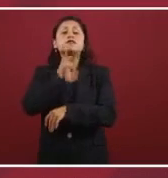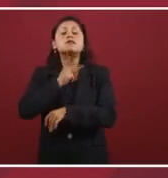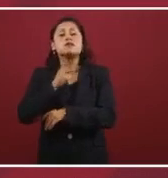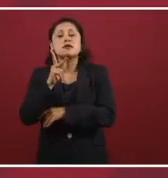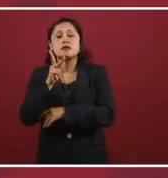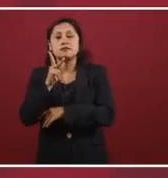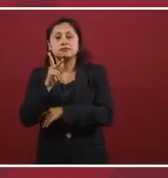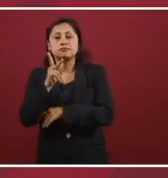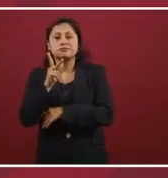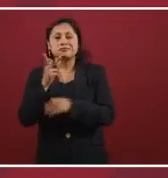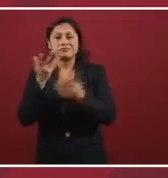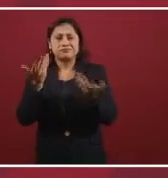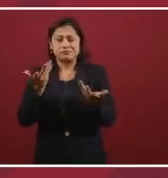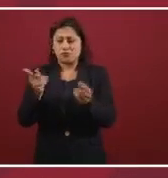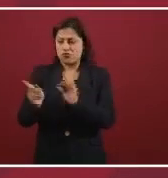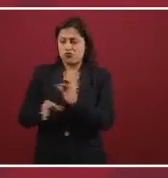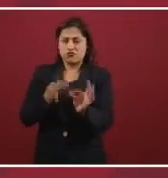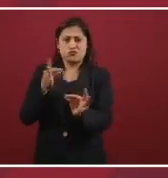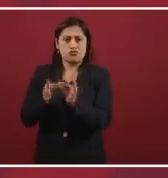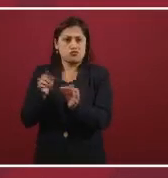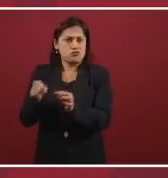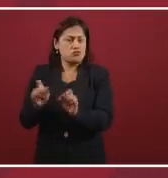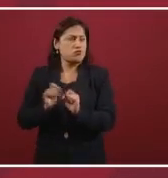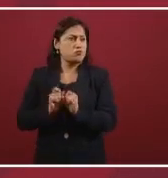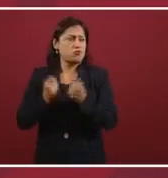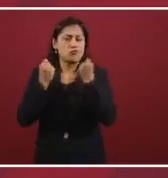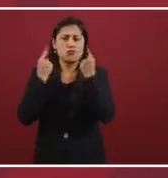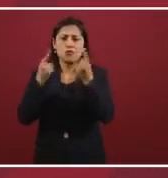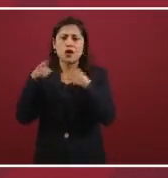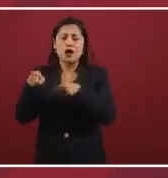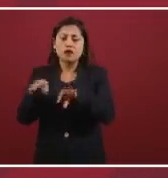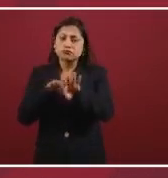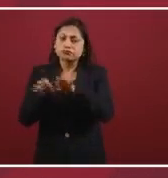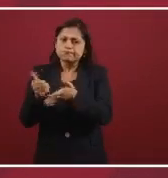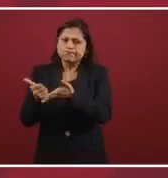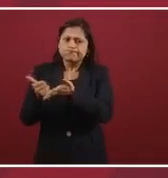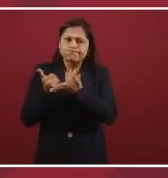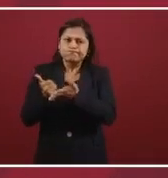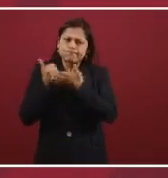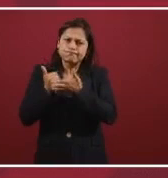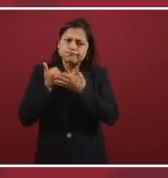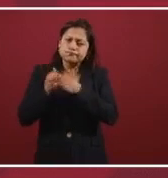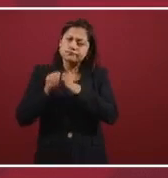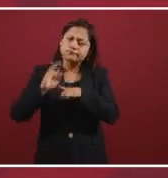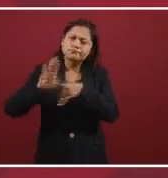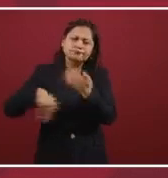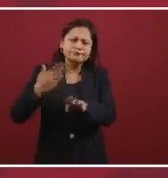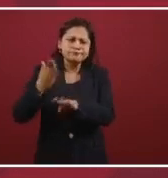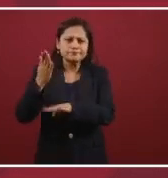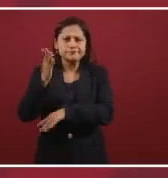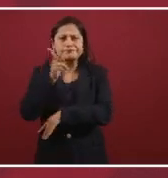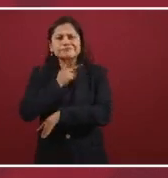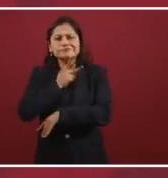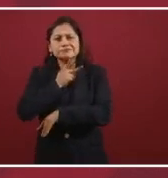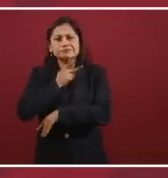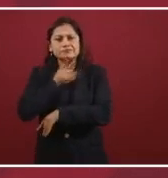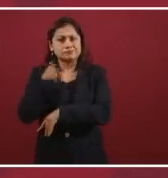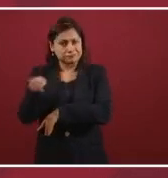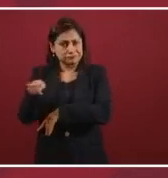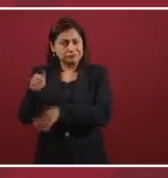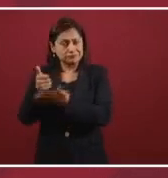¿con quién estamos sacando adelante la industria petrolera? Con los trabajadores.